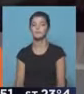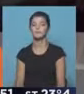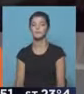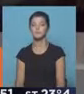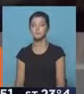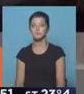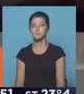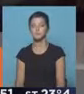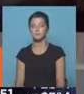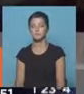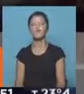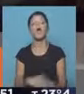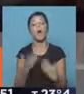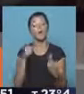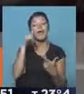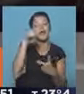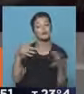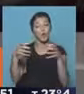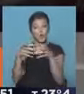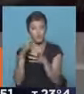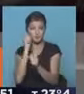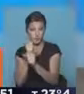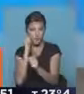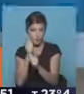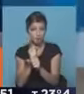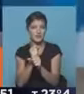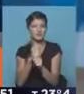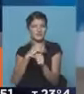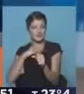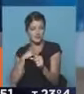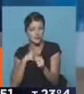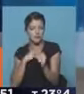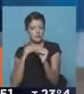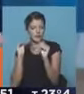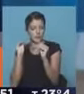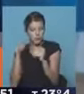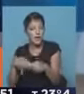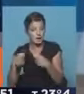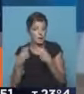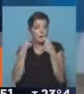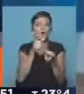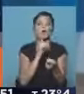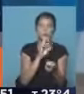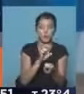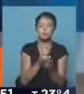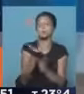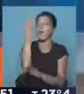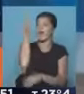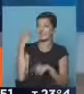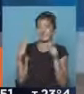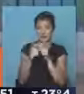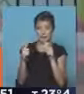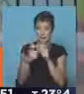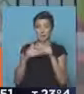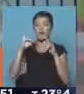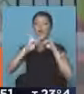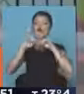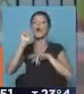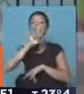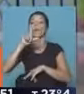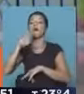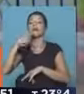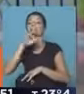clase sobre la desplazada haga la redundancia lo veíamos en la película wall street blue colash regente